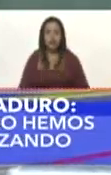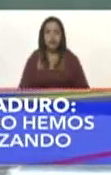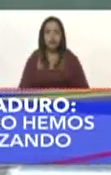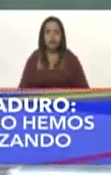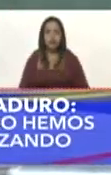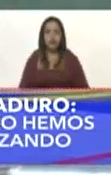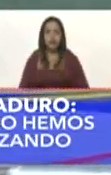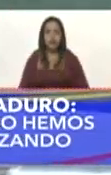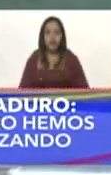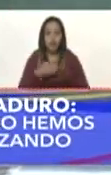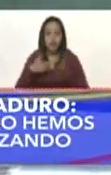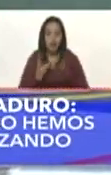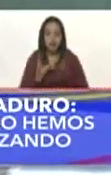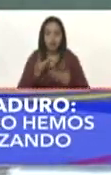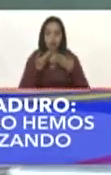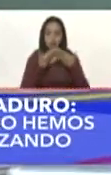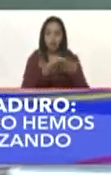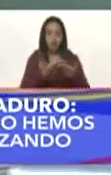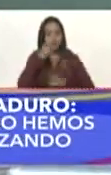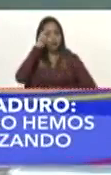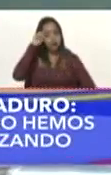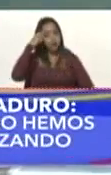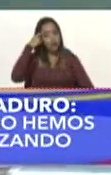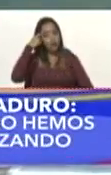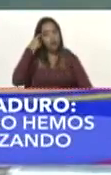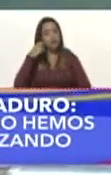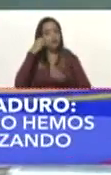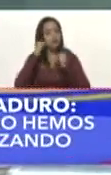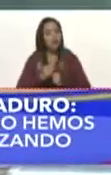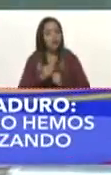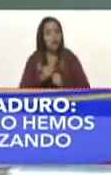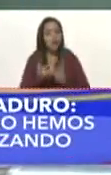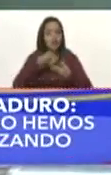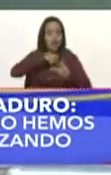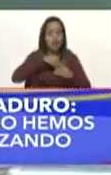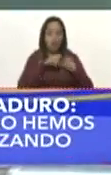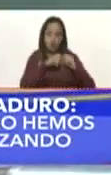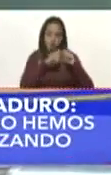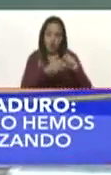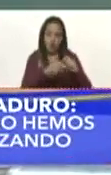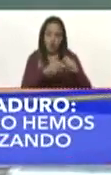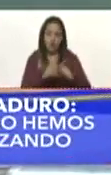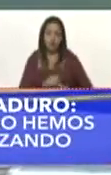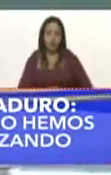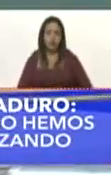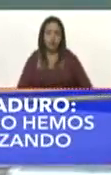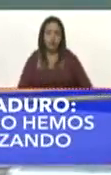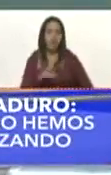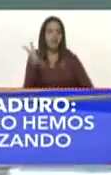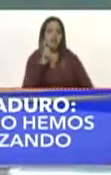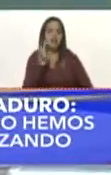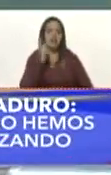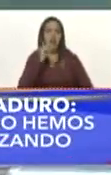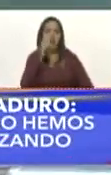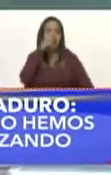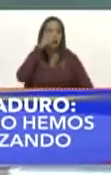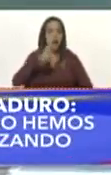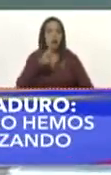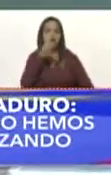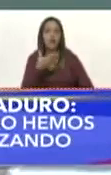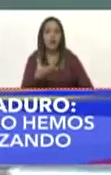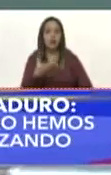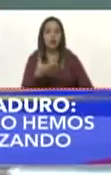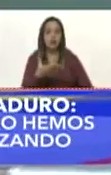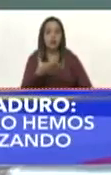y pueden llevarse la convicción en su corazón de que en Venezuela hay un pueblo bueno, noble,